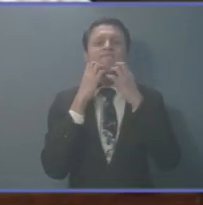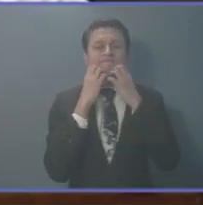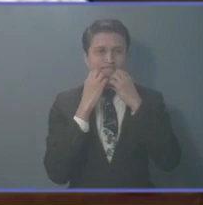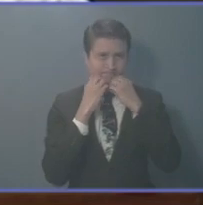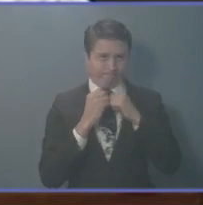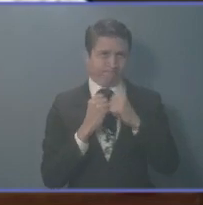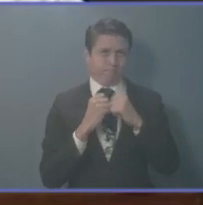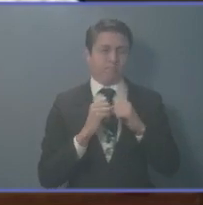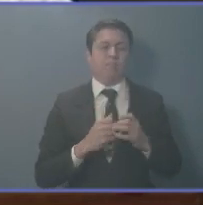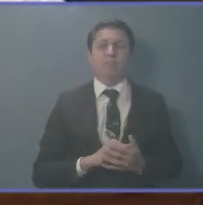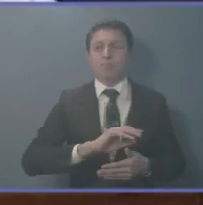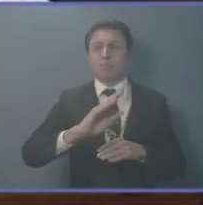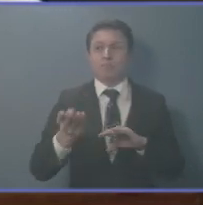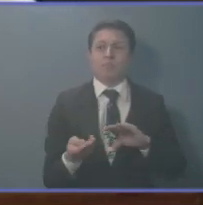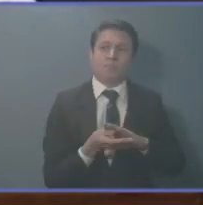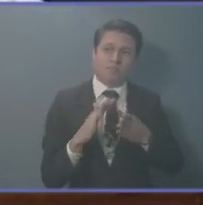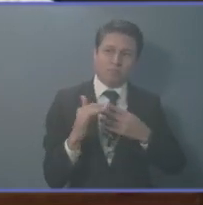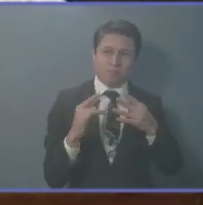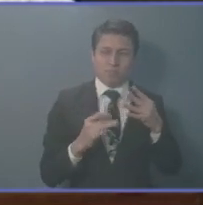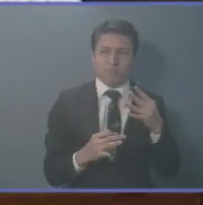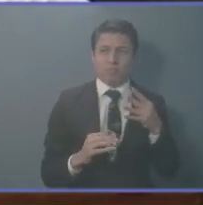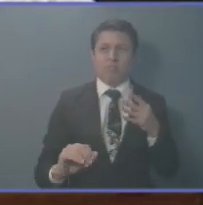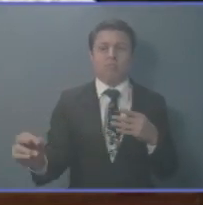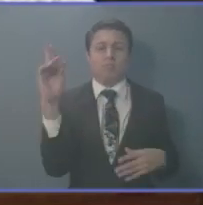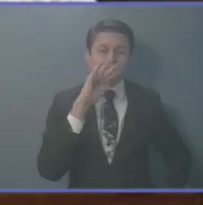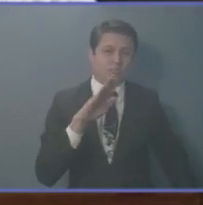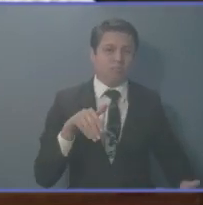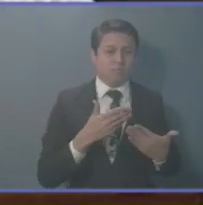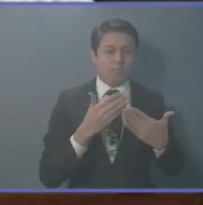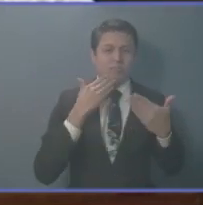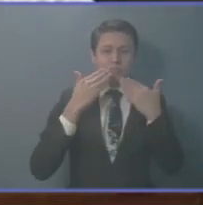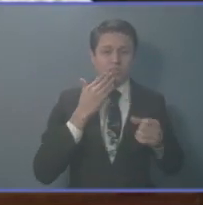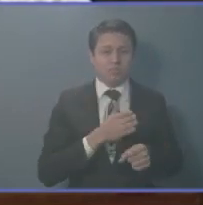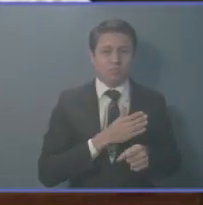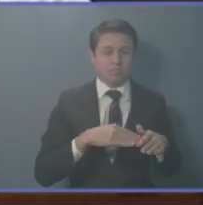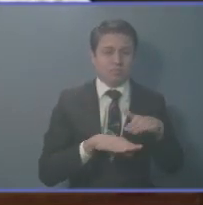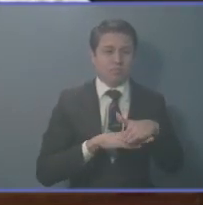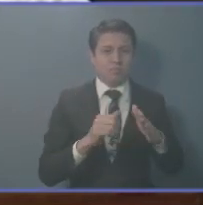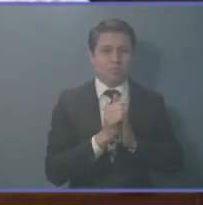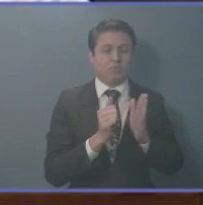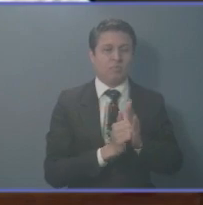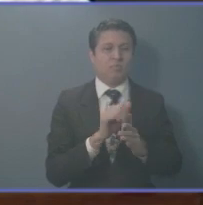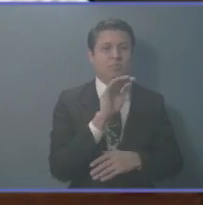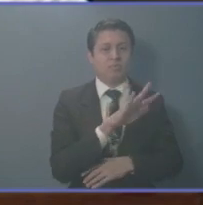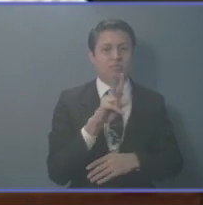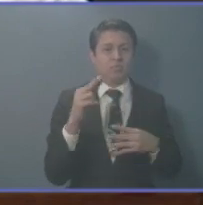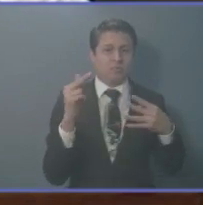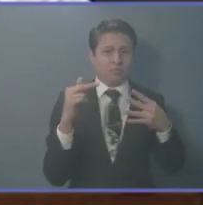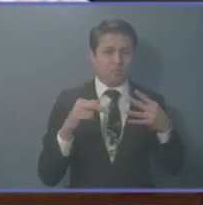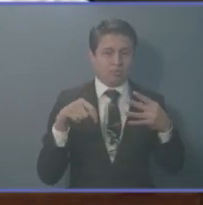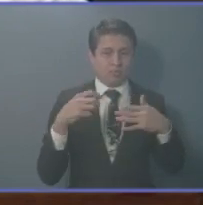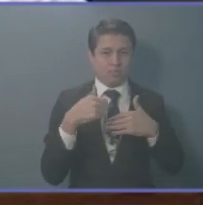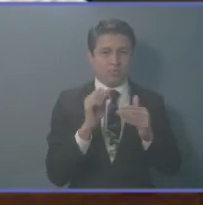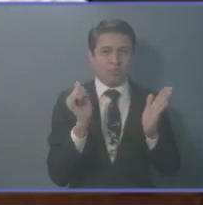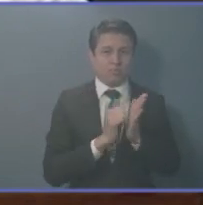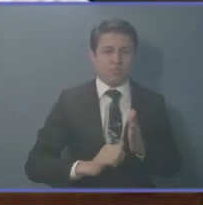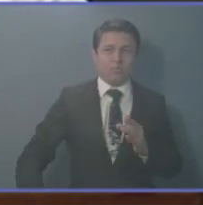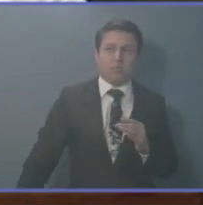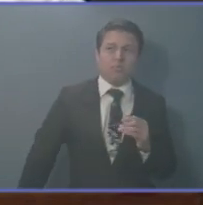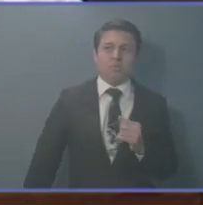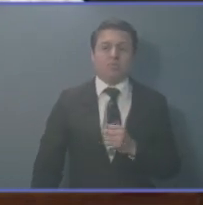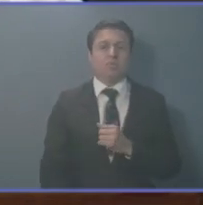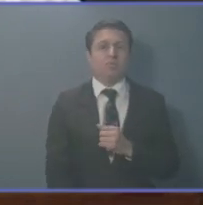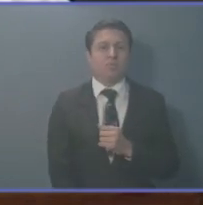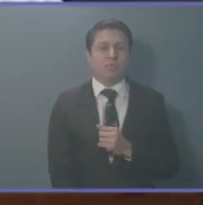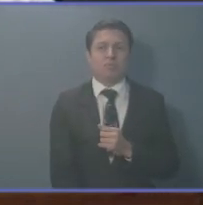lo cual se junta el proyecto de decreto. En razón de lo anterior y sobre la base del artículo 58 del Reglamento Interior de la Asamblea